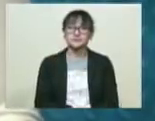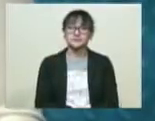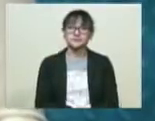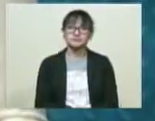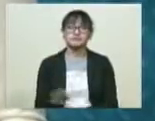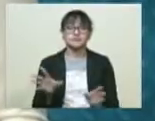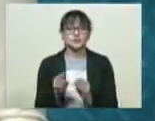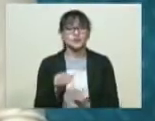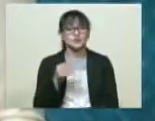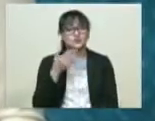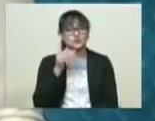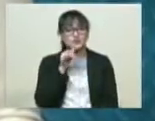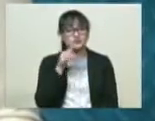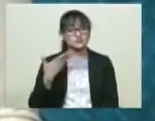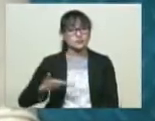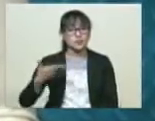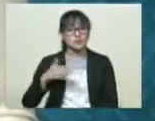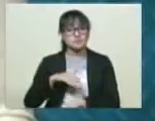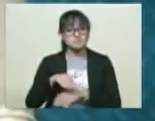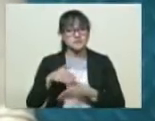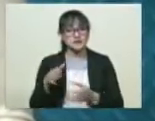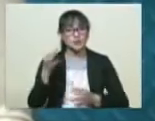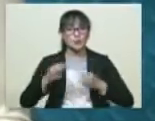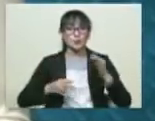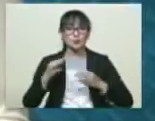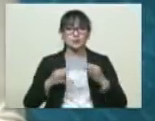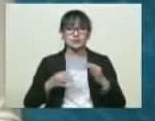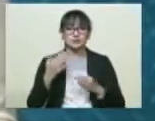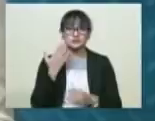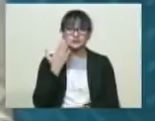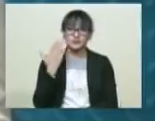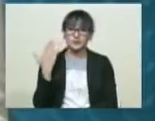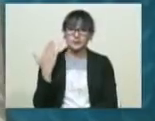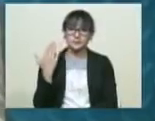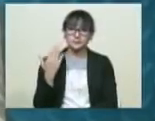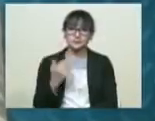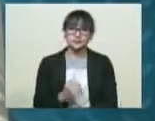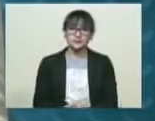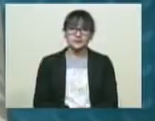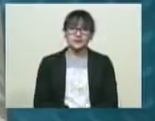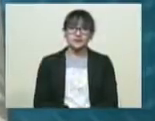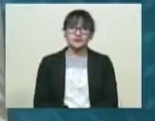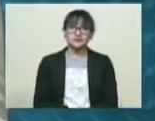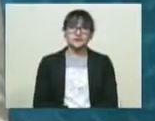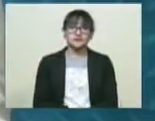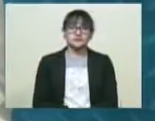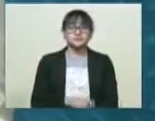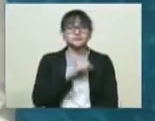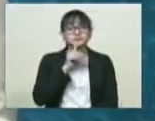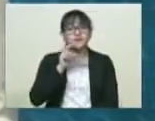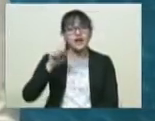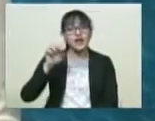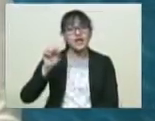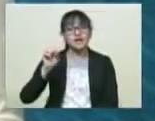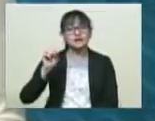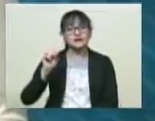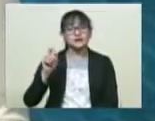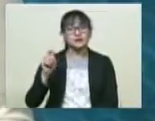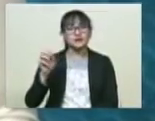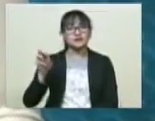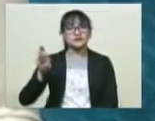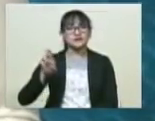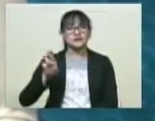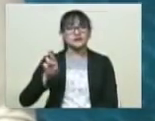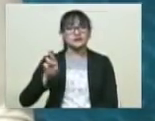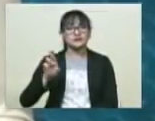Sí, importante información que daba el ministro del Poder Popular para Relaciones Interiores, Justicia y Paz, Mayor General Néstor Luis Reverol, a